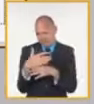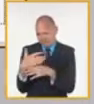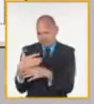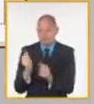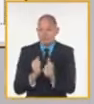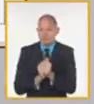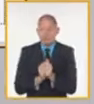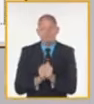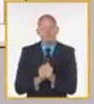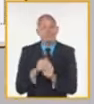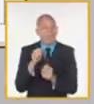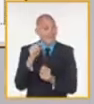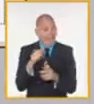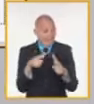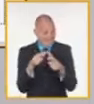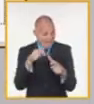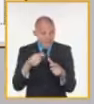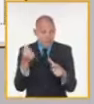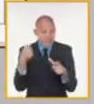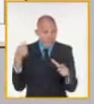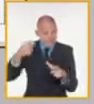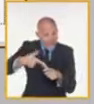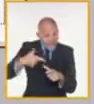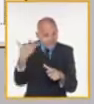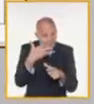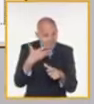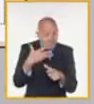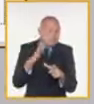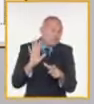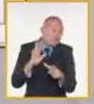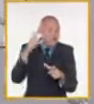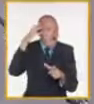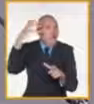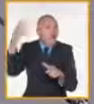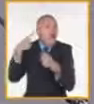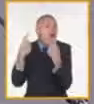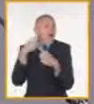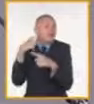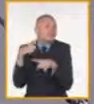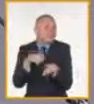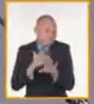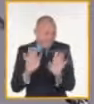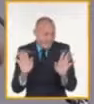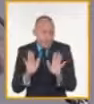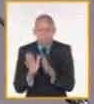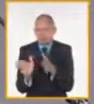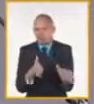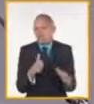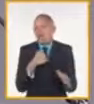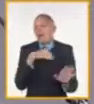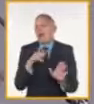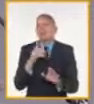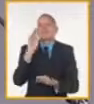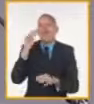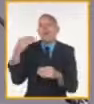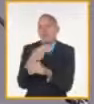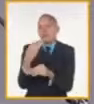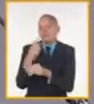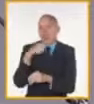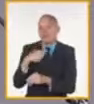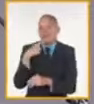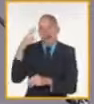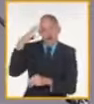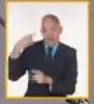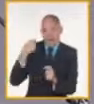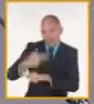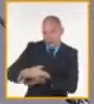tiene financiamiento ya sea público y notorio como que se le da a medios como radio televisión Martí a partir del Congreso son el cler ese que